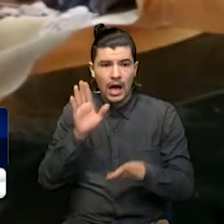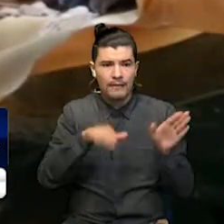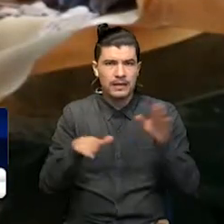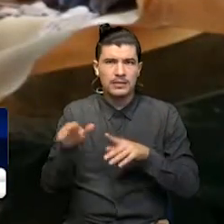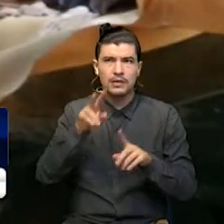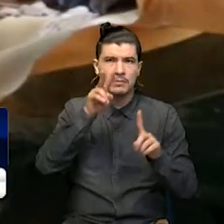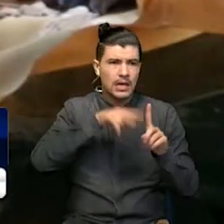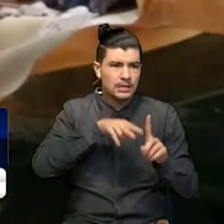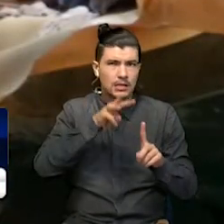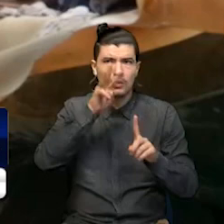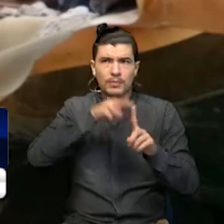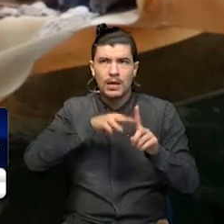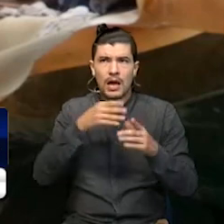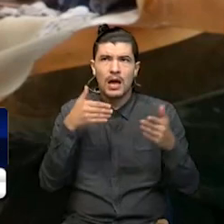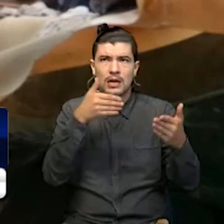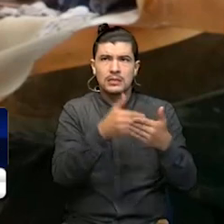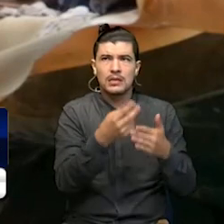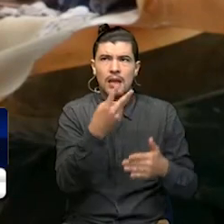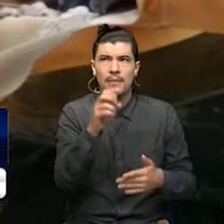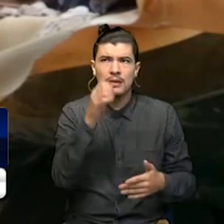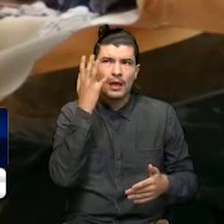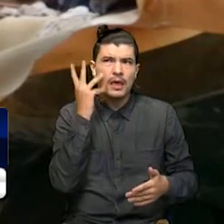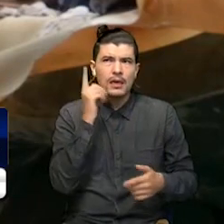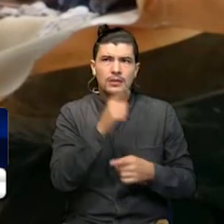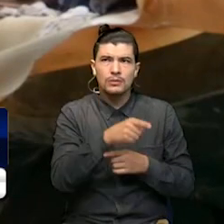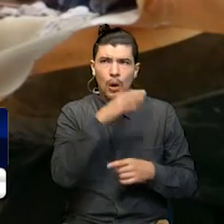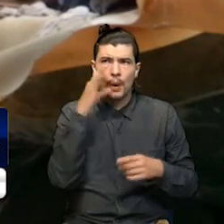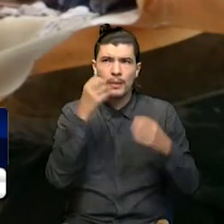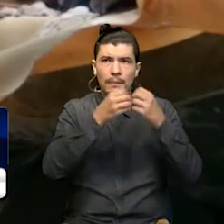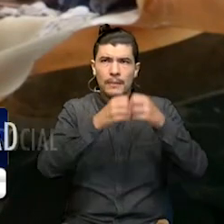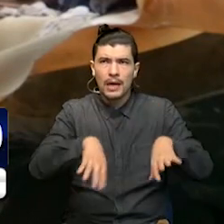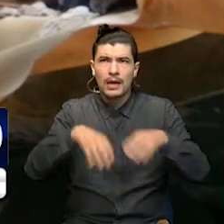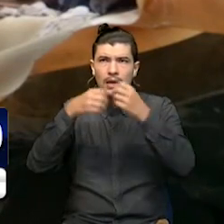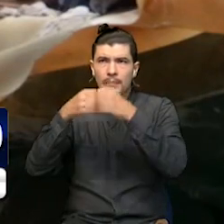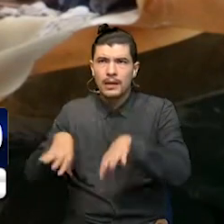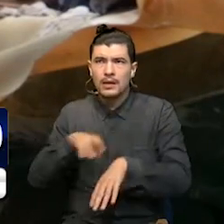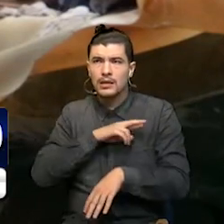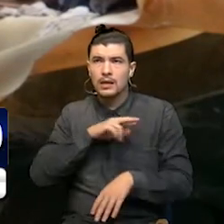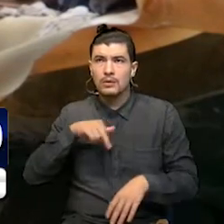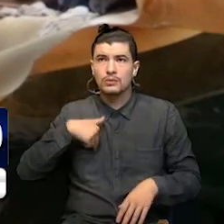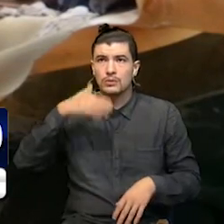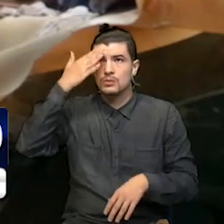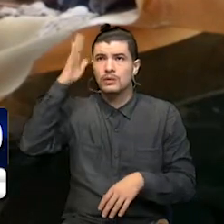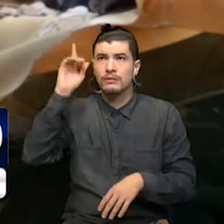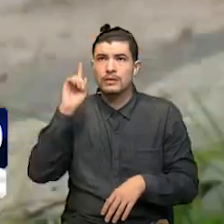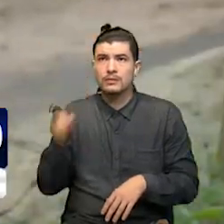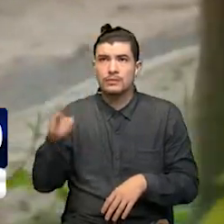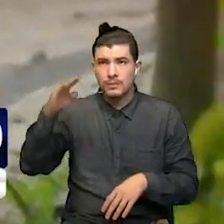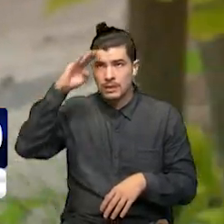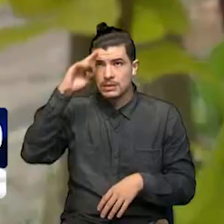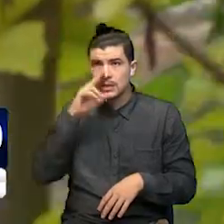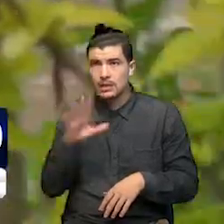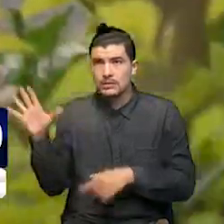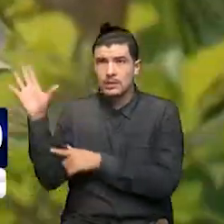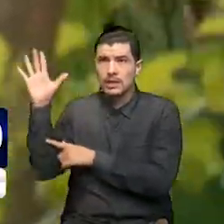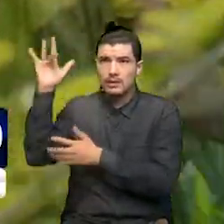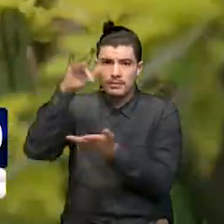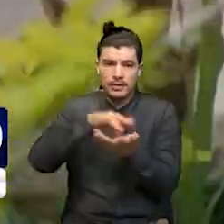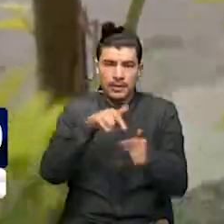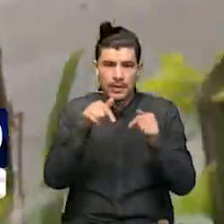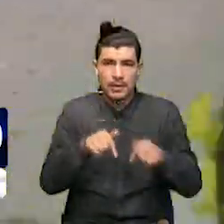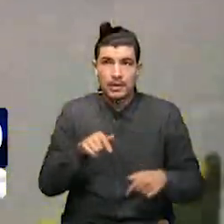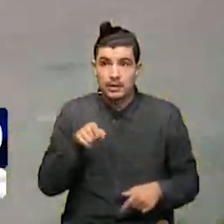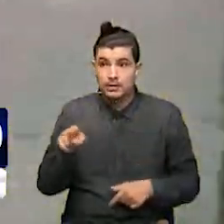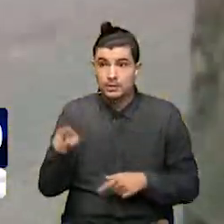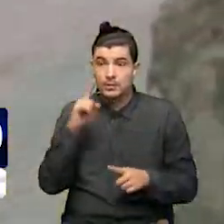o 2 meses, hasta 20 días perdido, que no sabe dónde está y acá lo trae la policía. Desarrollo Social ubicó